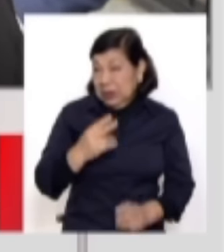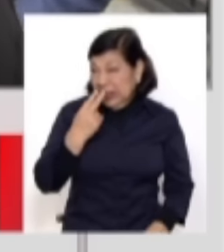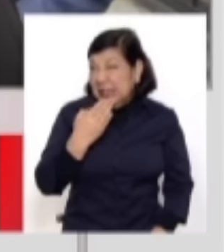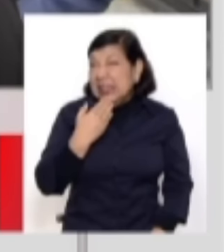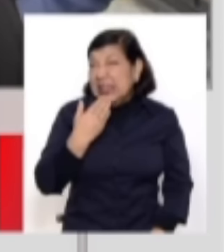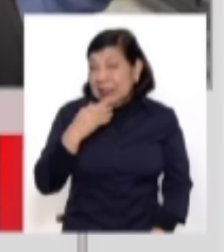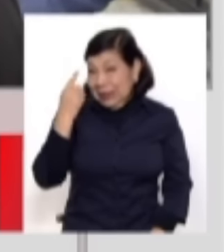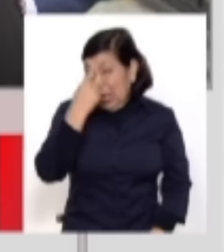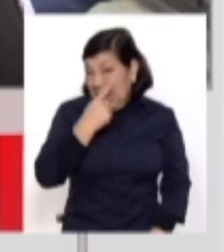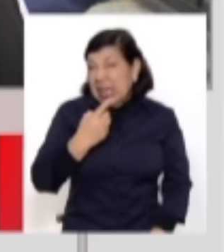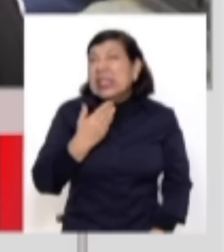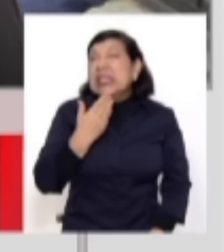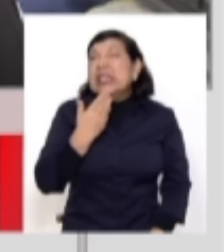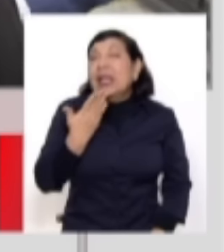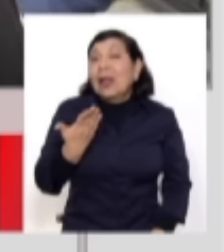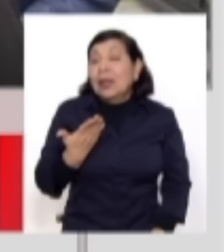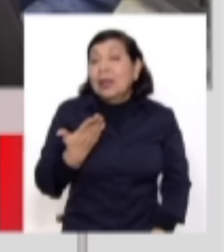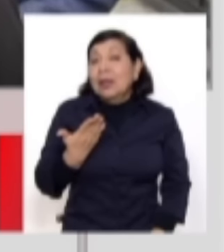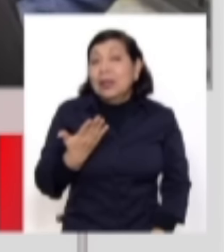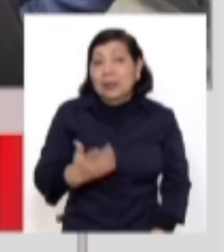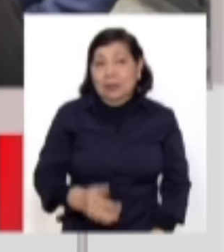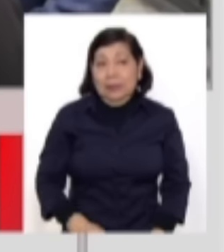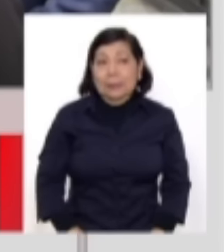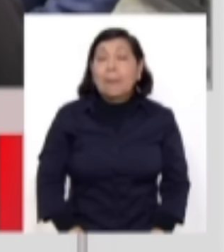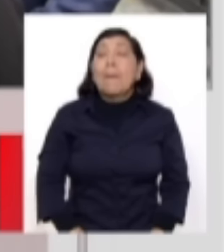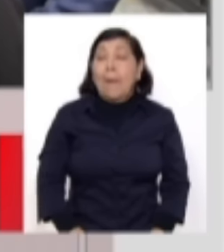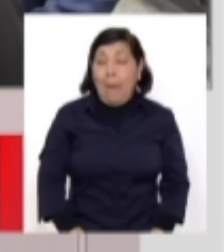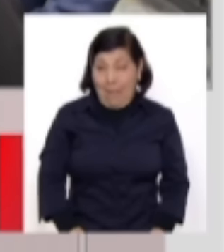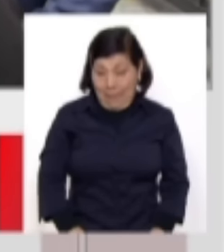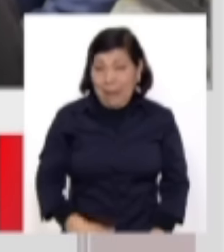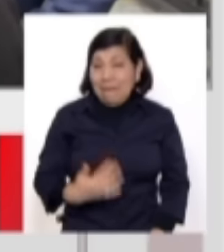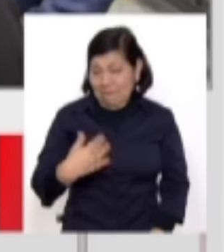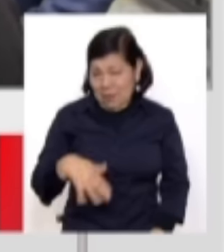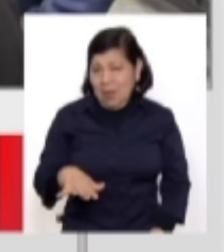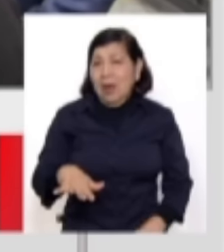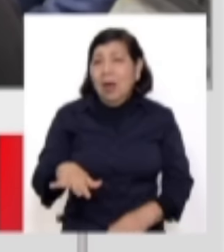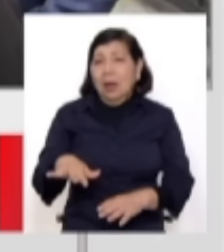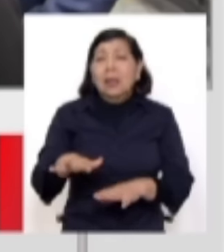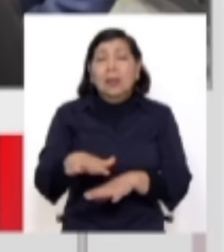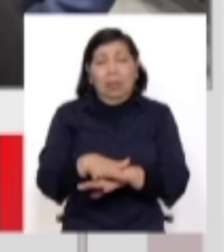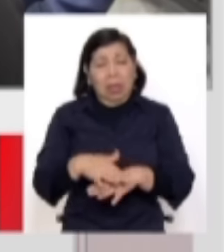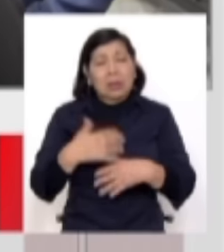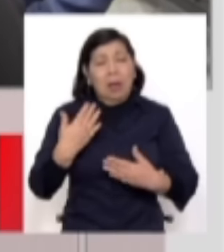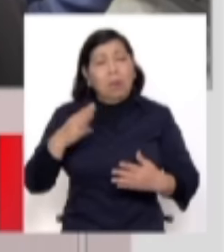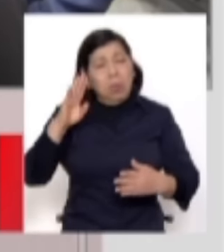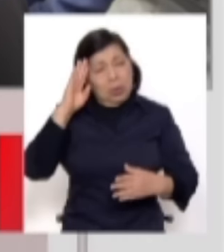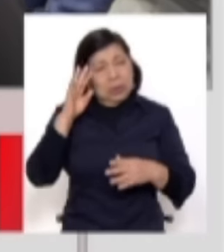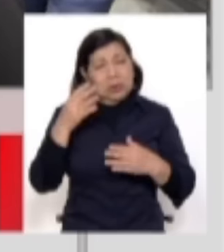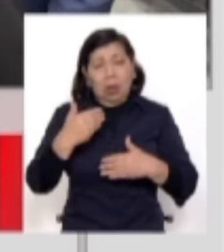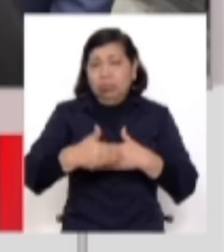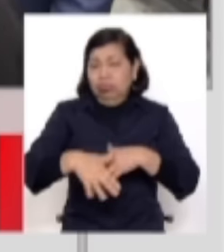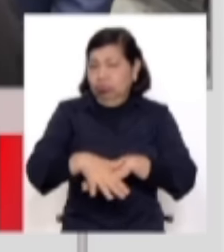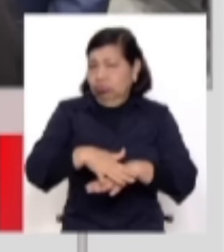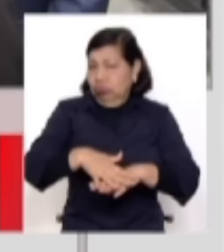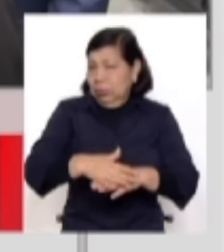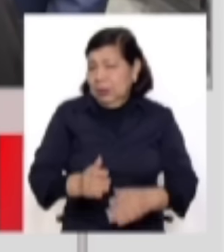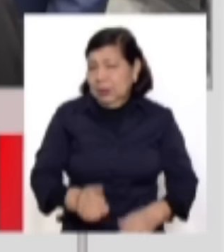podido reconocer? ¿Cómo está marchando la denuncia? Sí, ya la denuncia está en Santa Luz Mil, ya lo ha